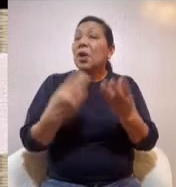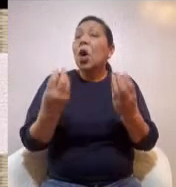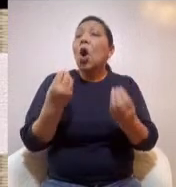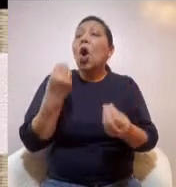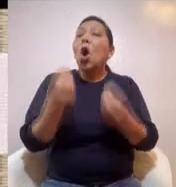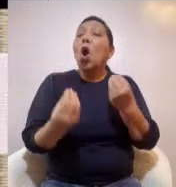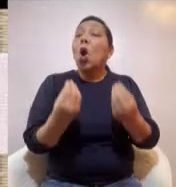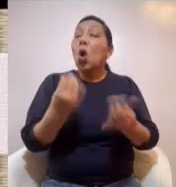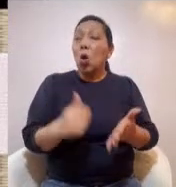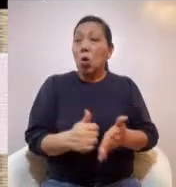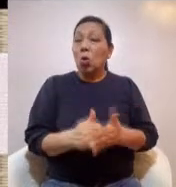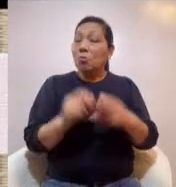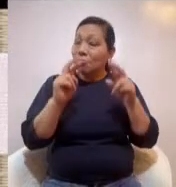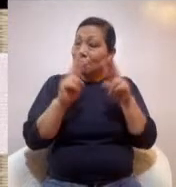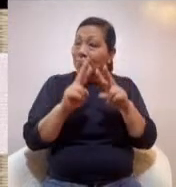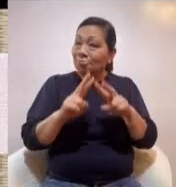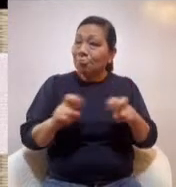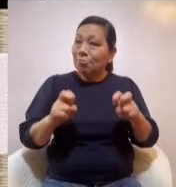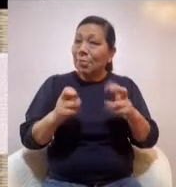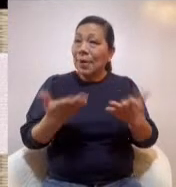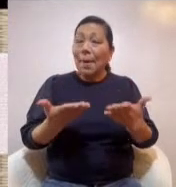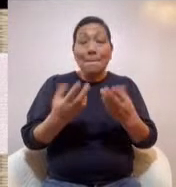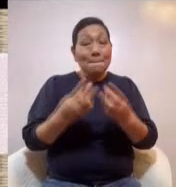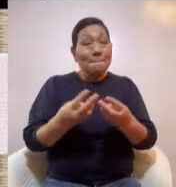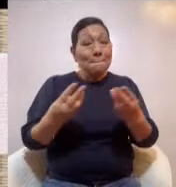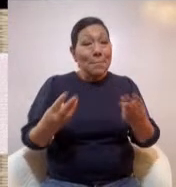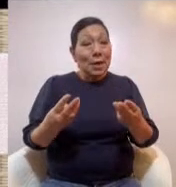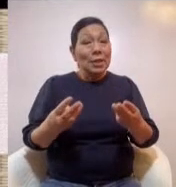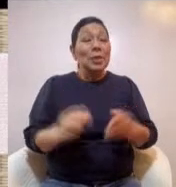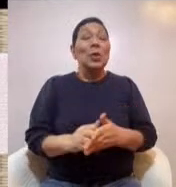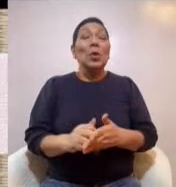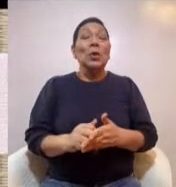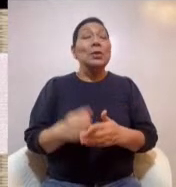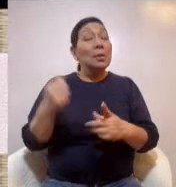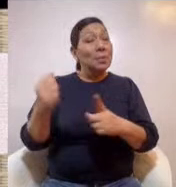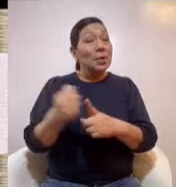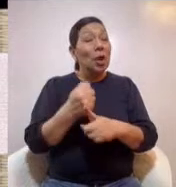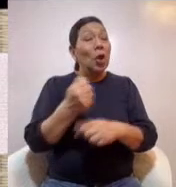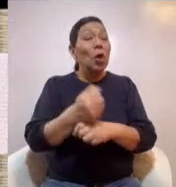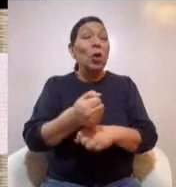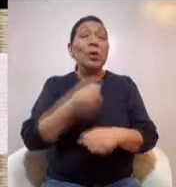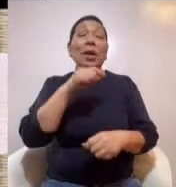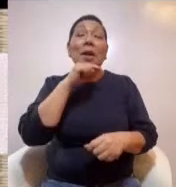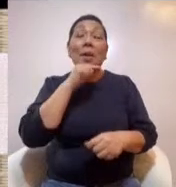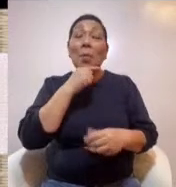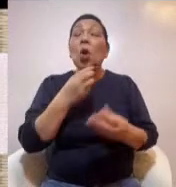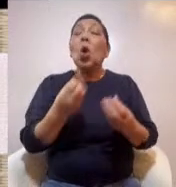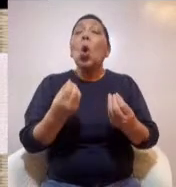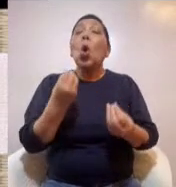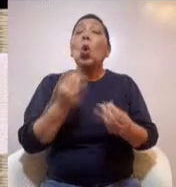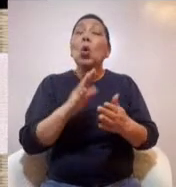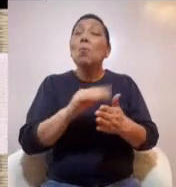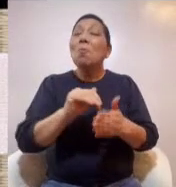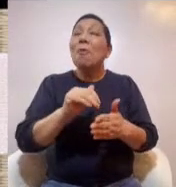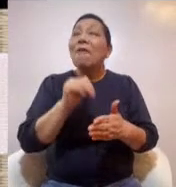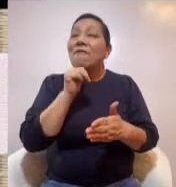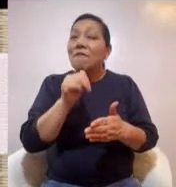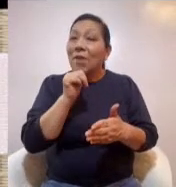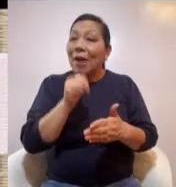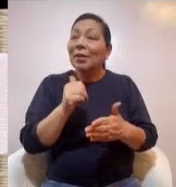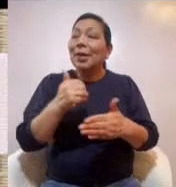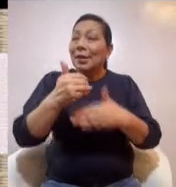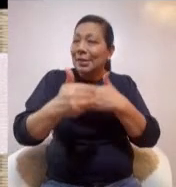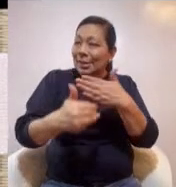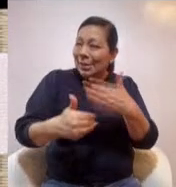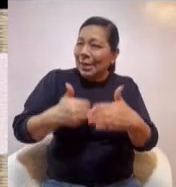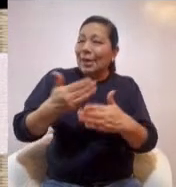esto? Cómo se analiza la prueba y el material probatorio en los casos de violencia contra las mujeres, cómo